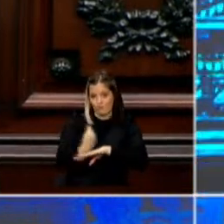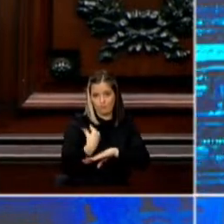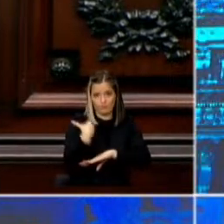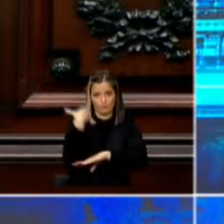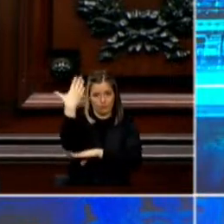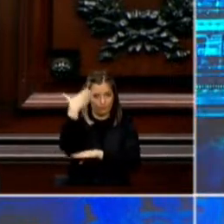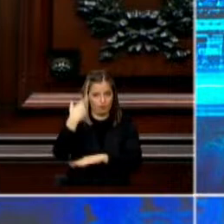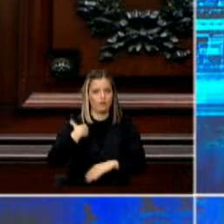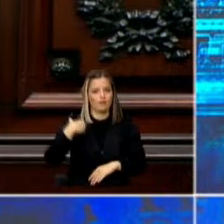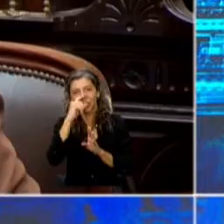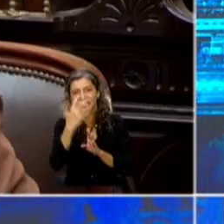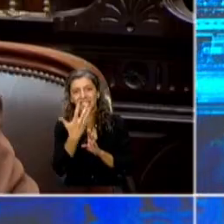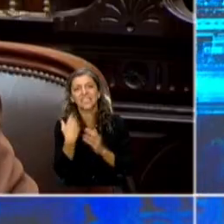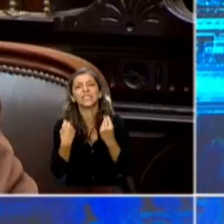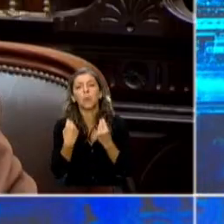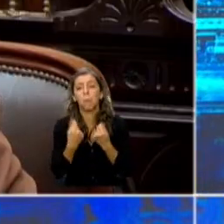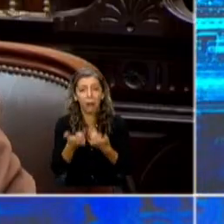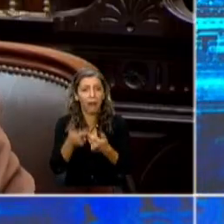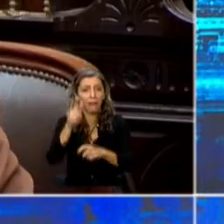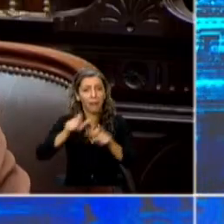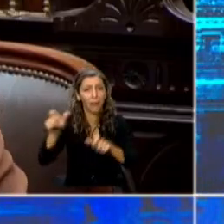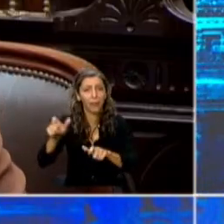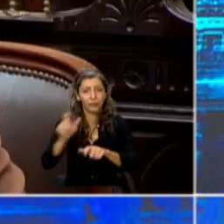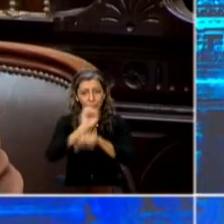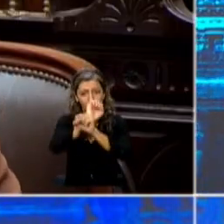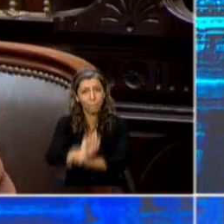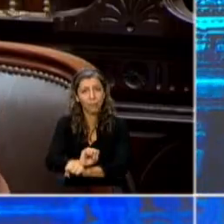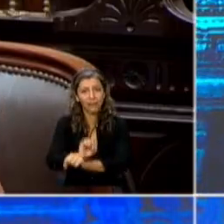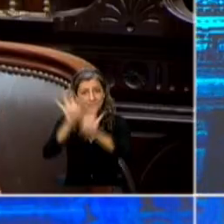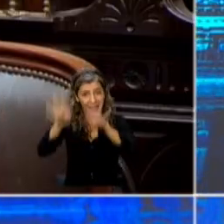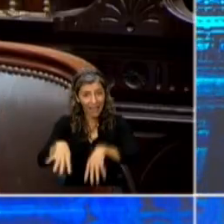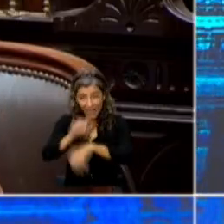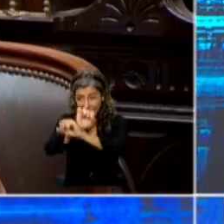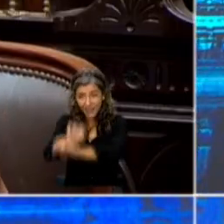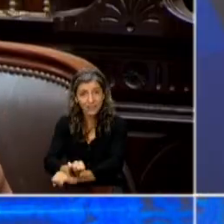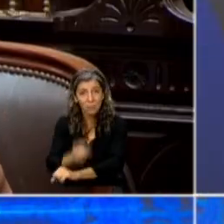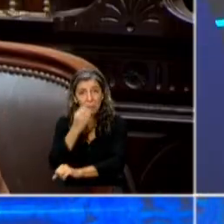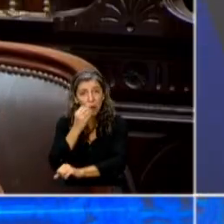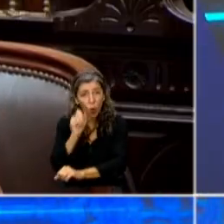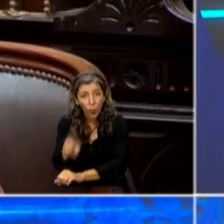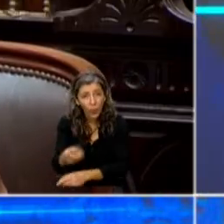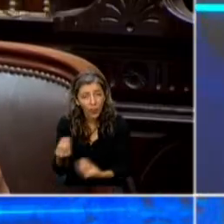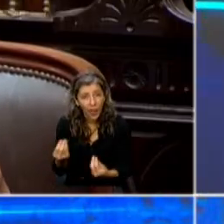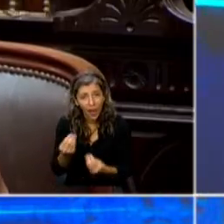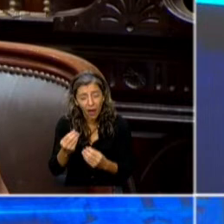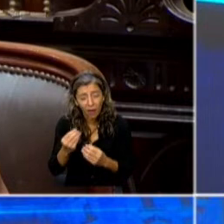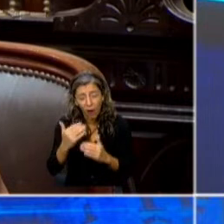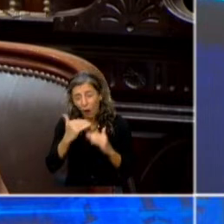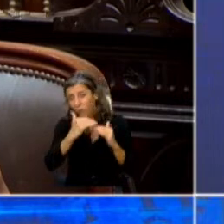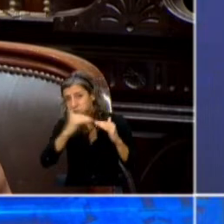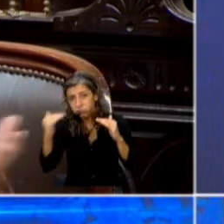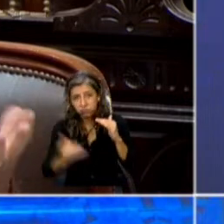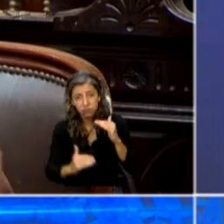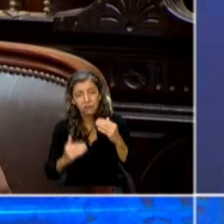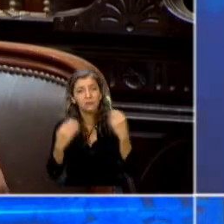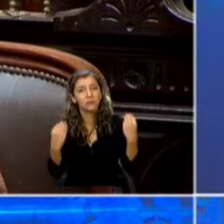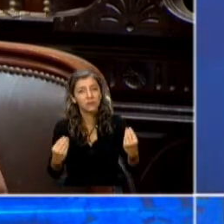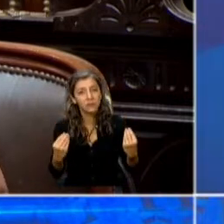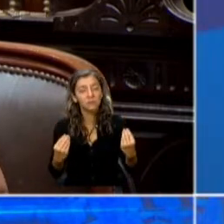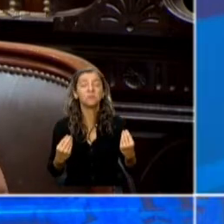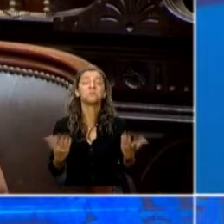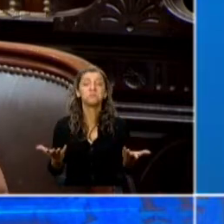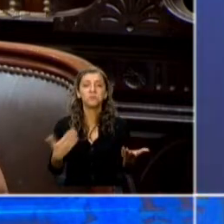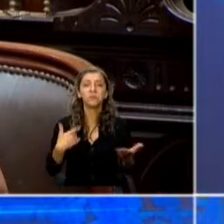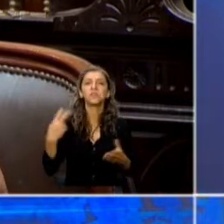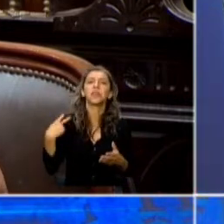nacionales. ¿Qué es lo que se hizo en la sesión? Bueno, ampliar esas respuestas, responder nuevas preguntas, más allá de que